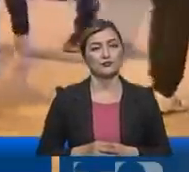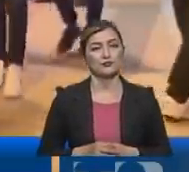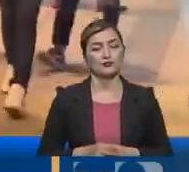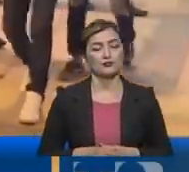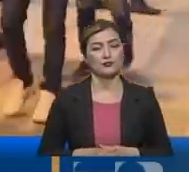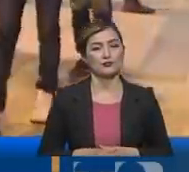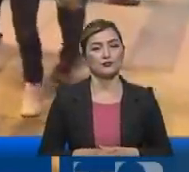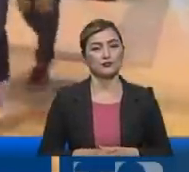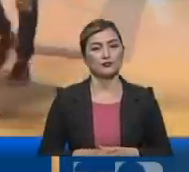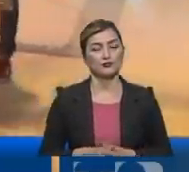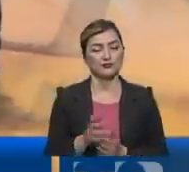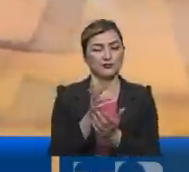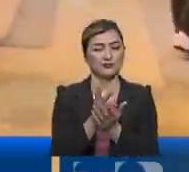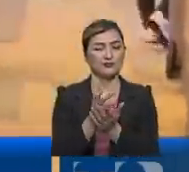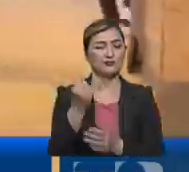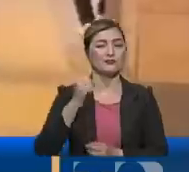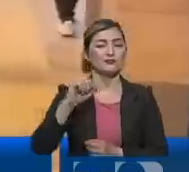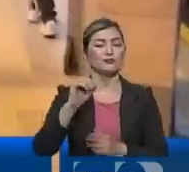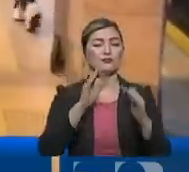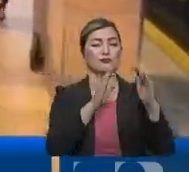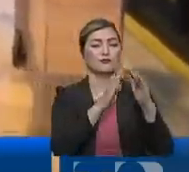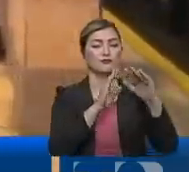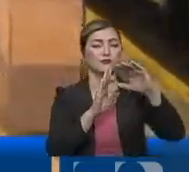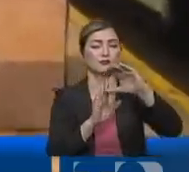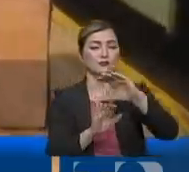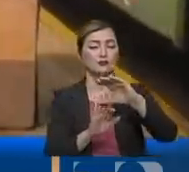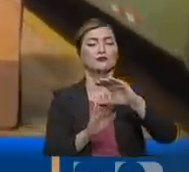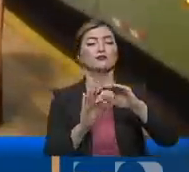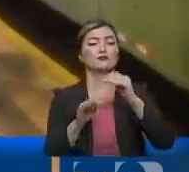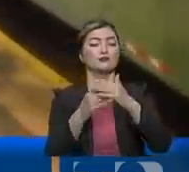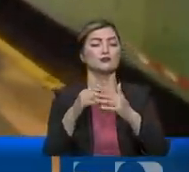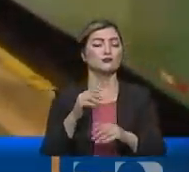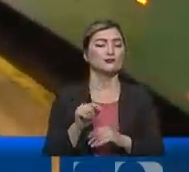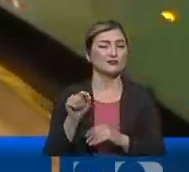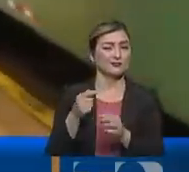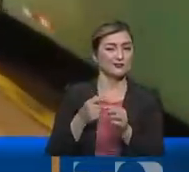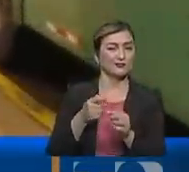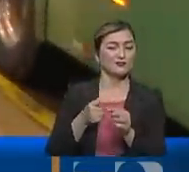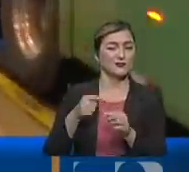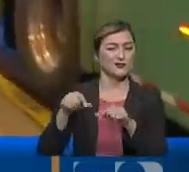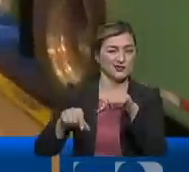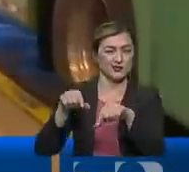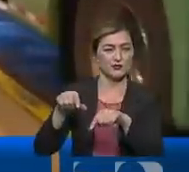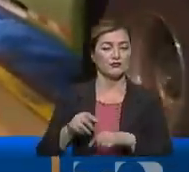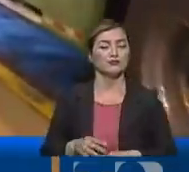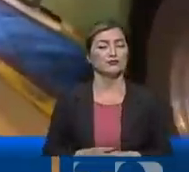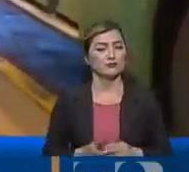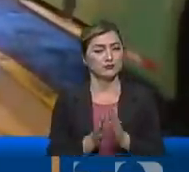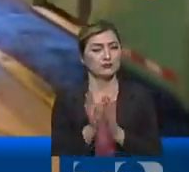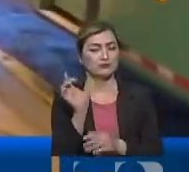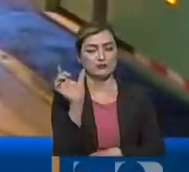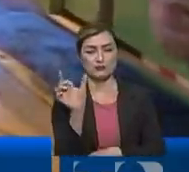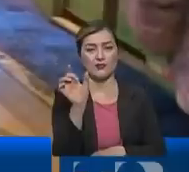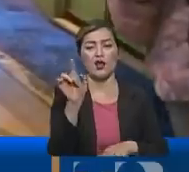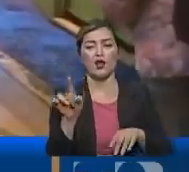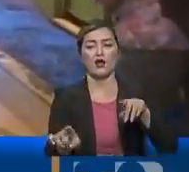microregional de la Río Coca, de los buses que parten hacia Tumbaco, Cumbayá, todo lo que es el nororiente de Quito, el sector del Quinche, también están solicitando